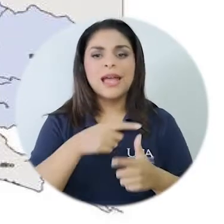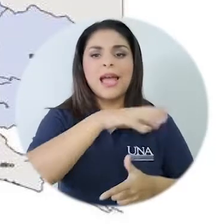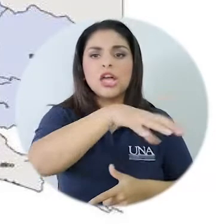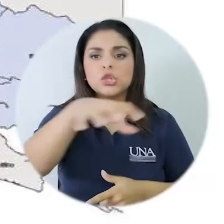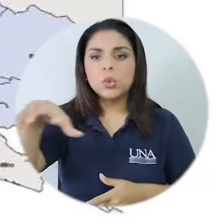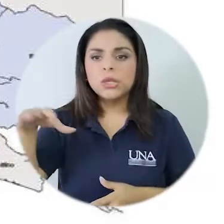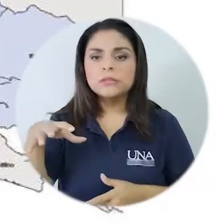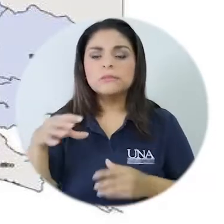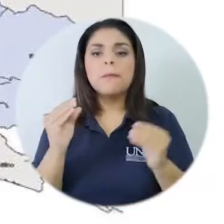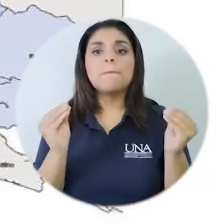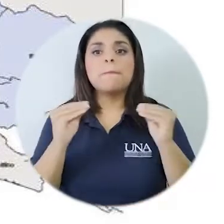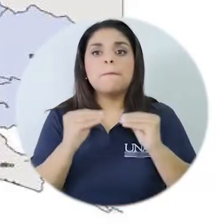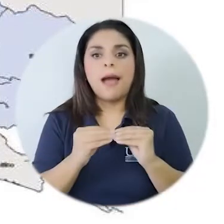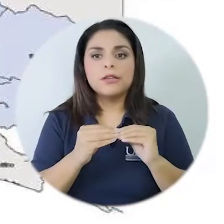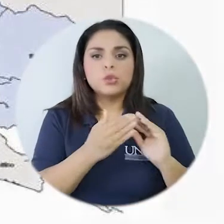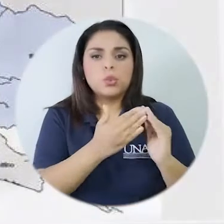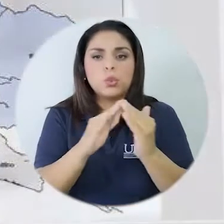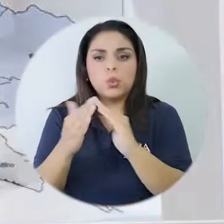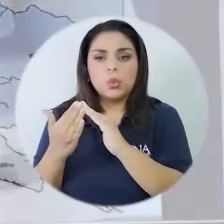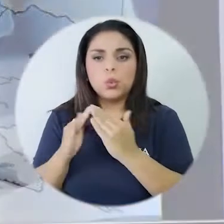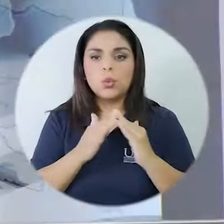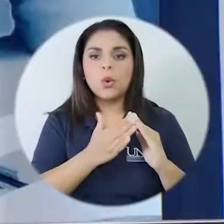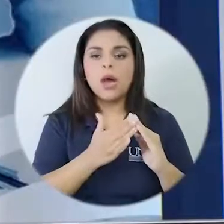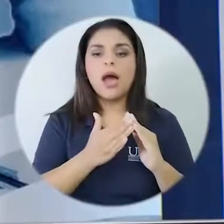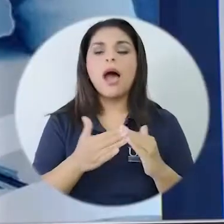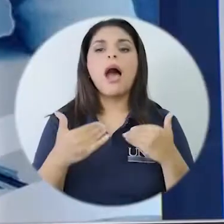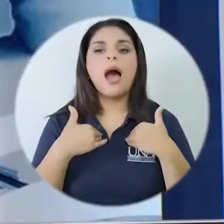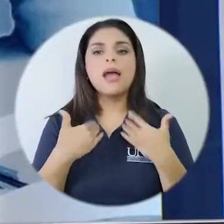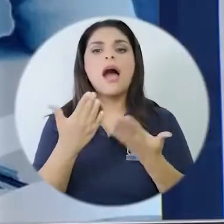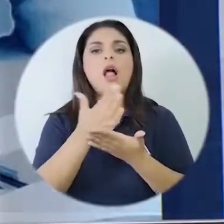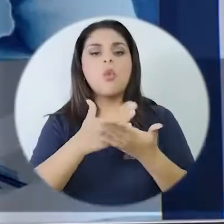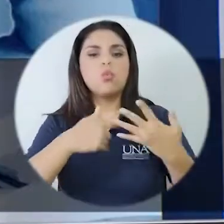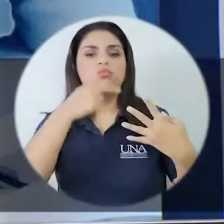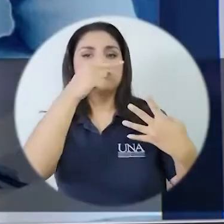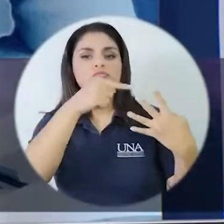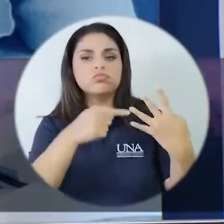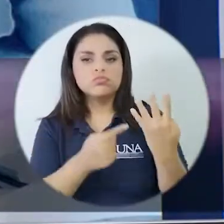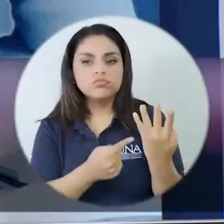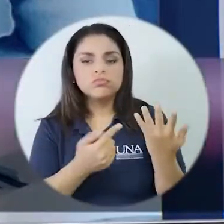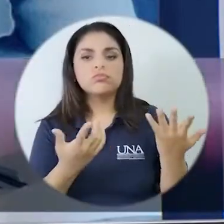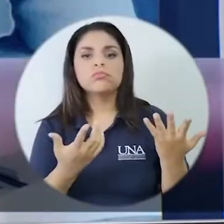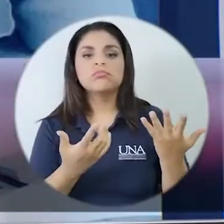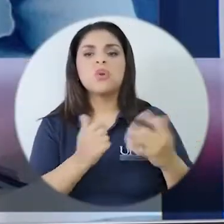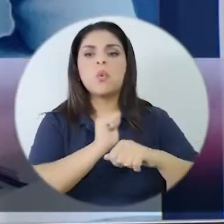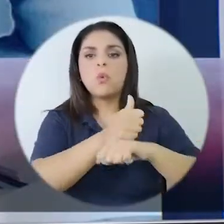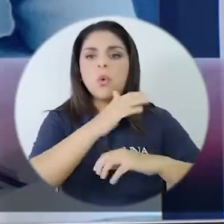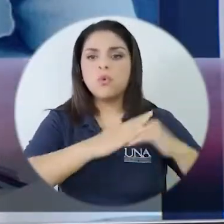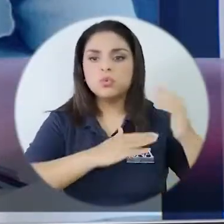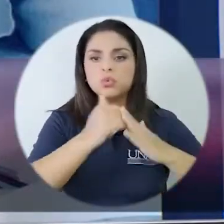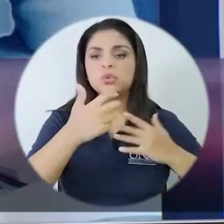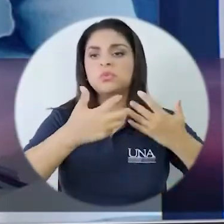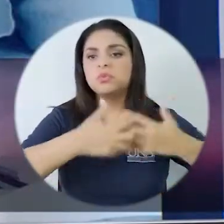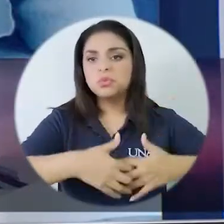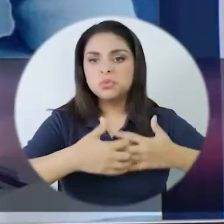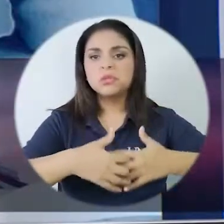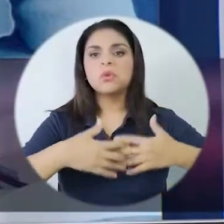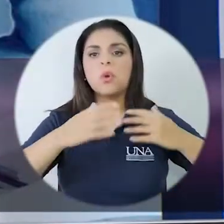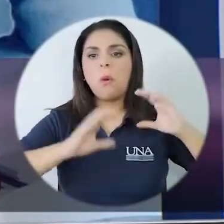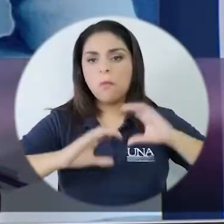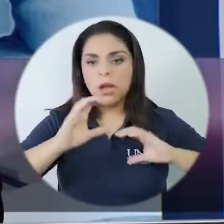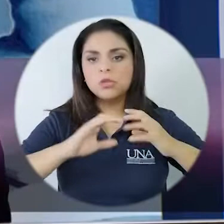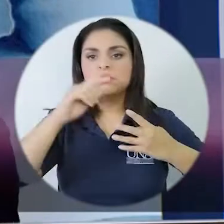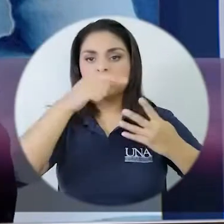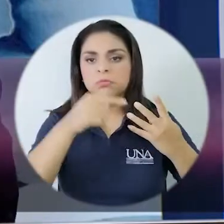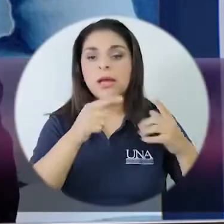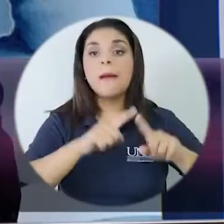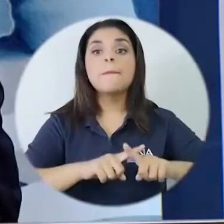más urbanizados predominan varios tipos de edificaciones, construcción de industria, comercio, vivienda.